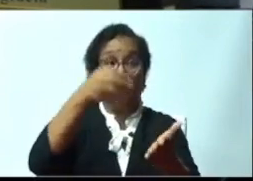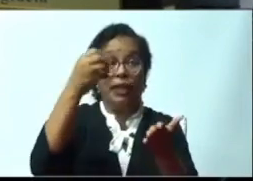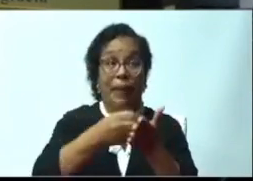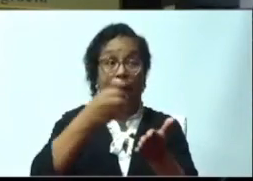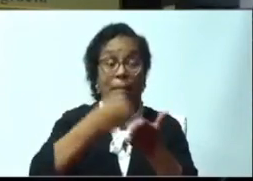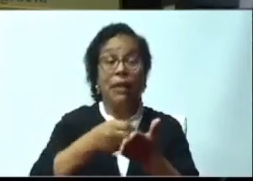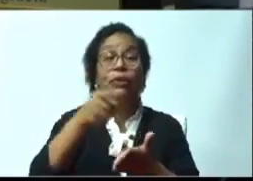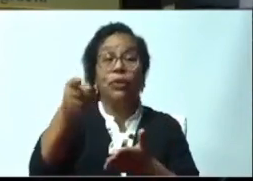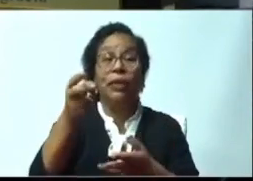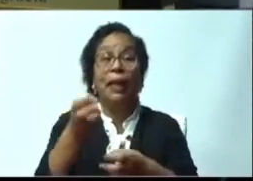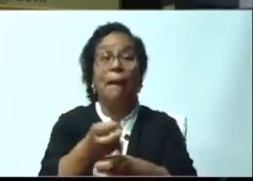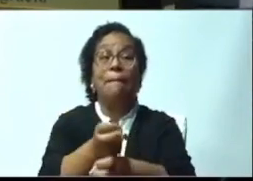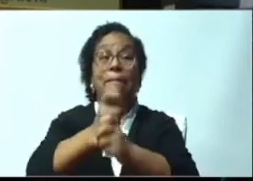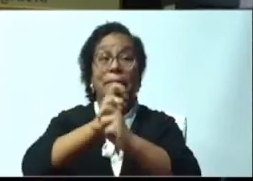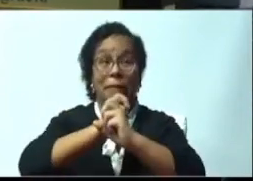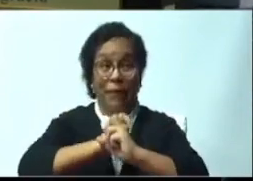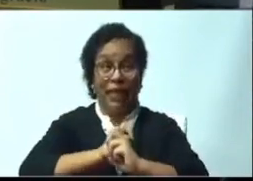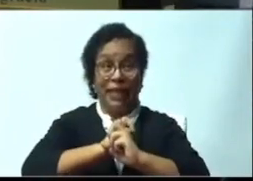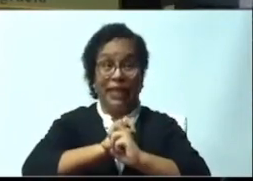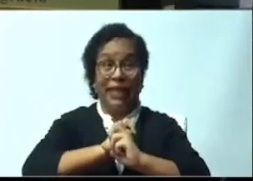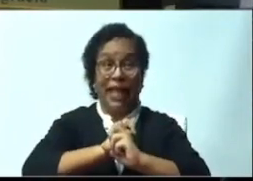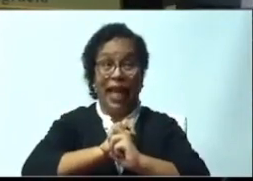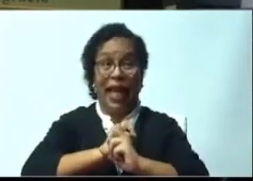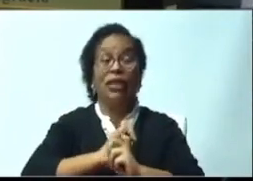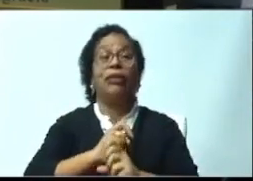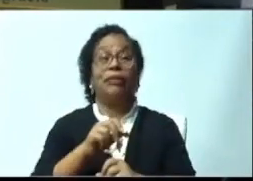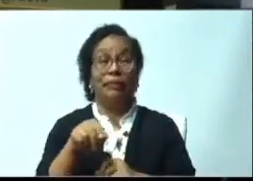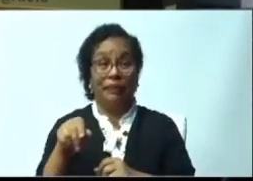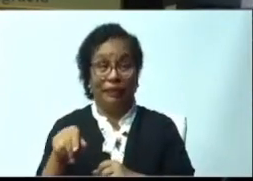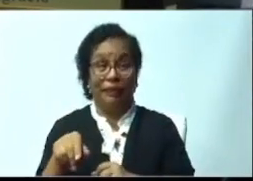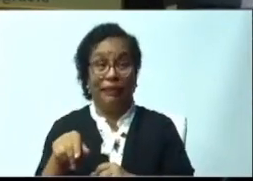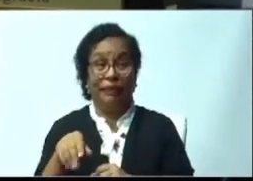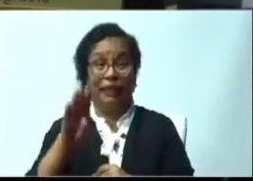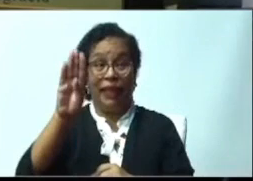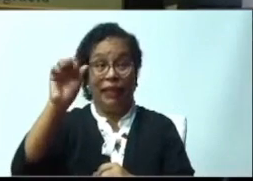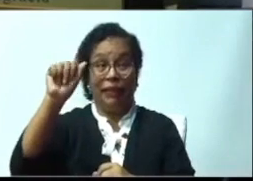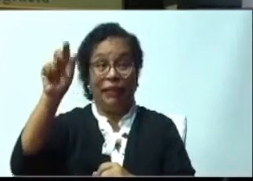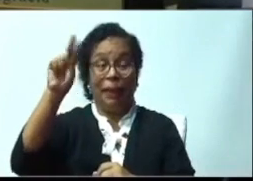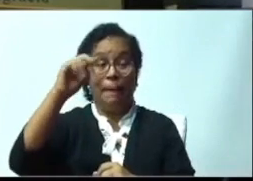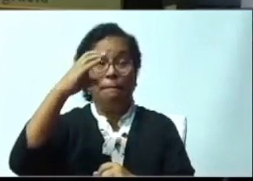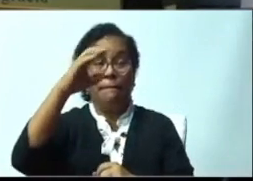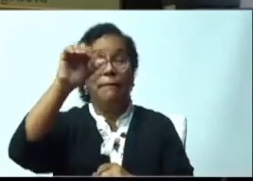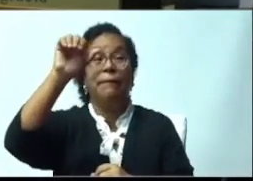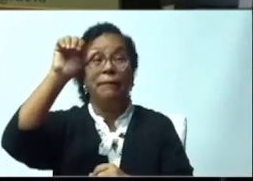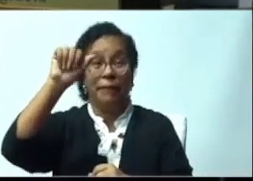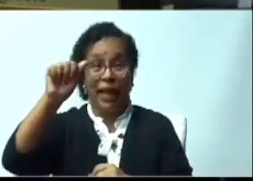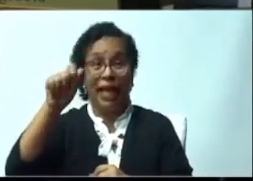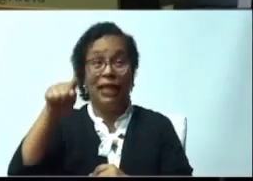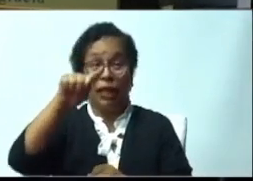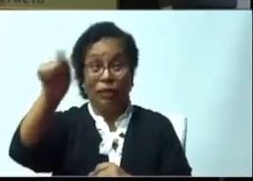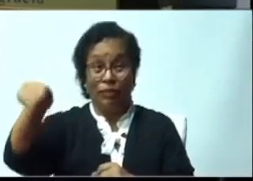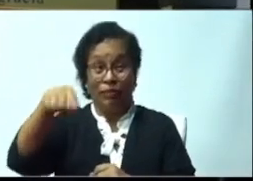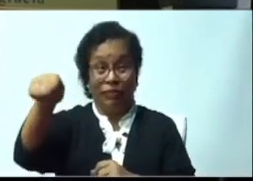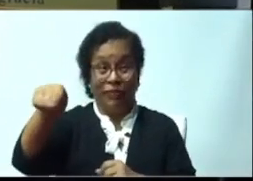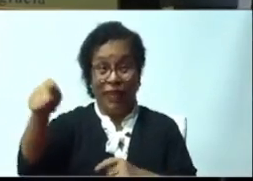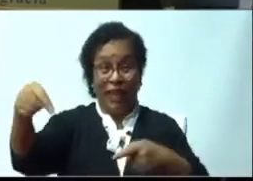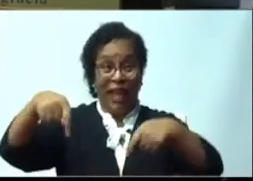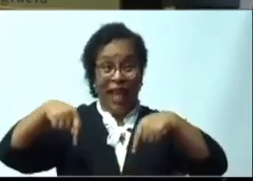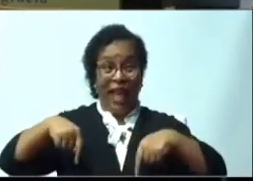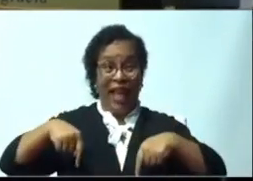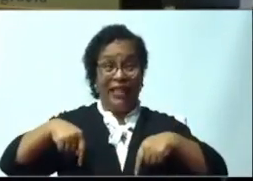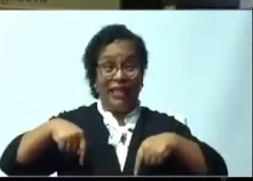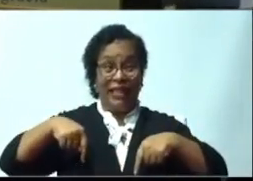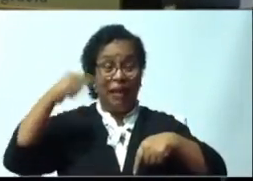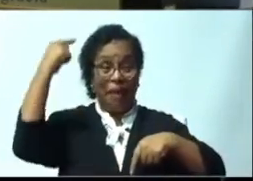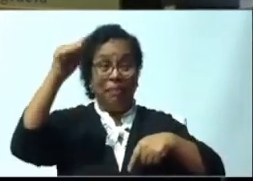sector financiero, entiéndase la banca, sin venir por aquí por el Congreso, violando la Constitución y la ley, haciendo una